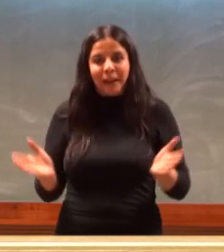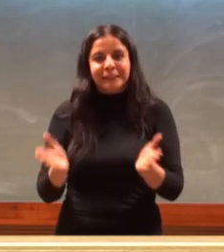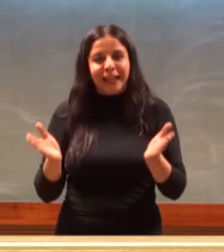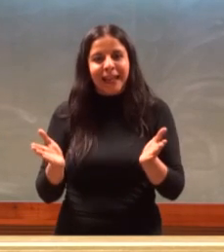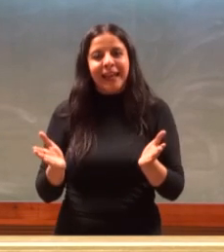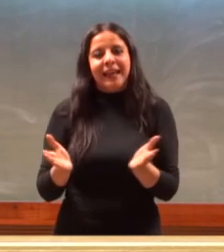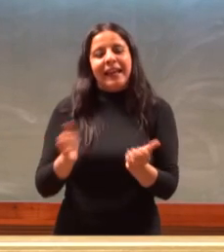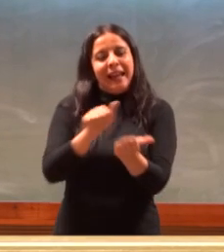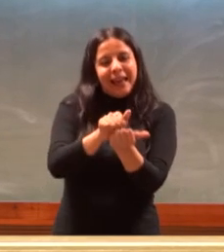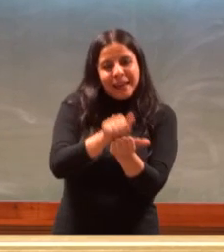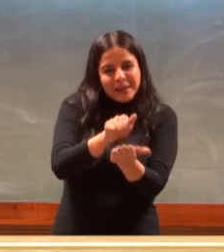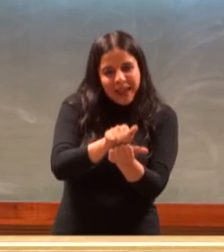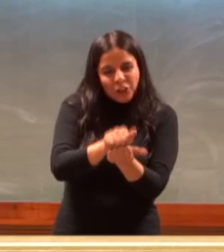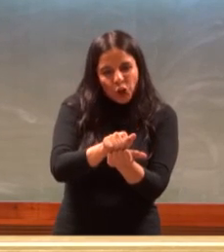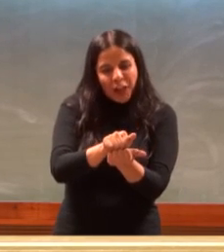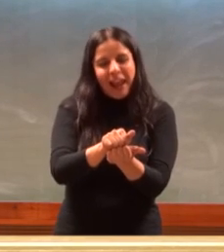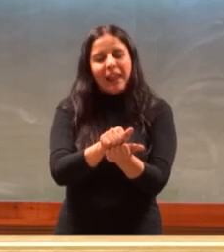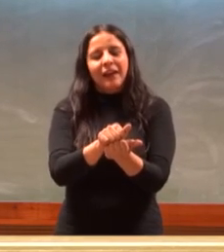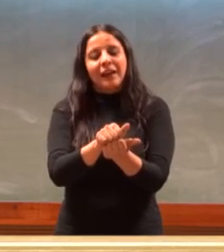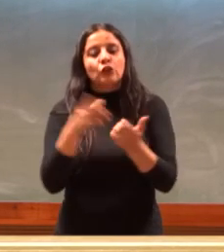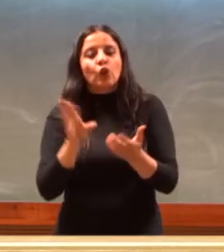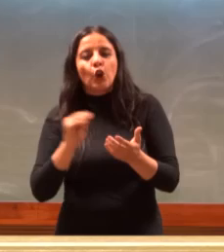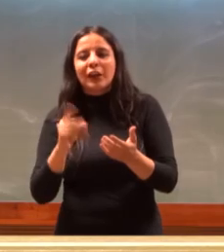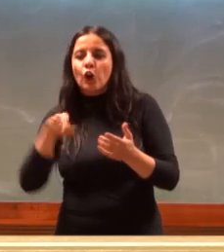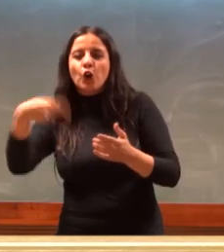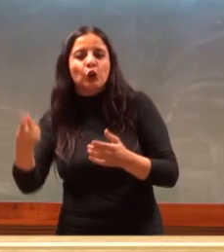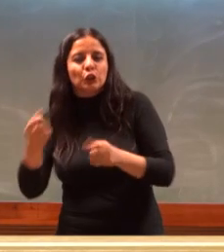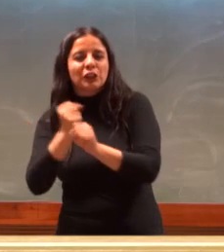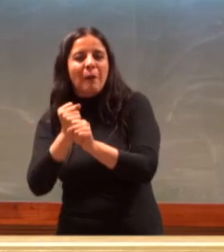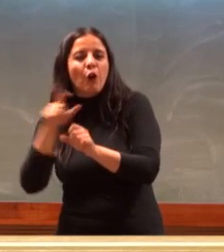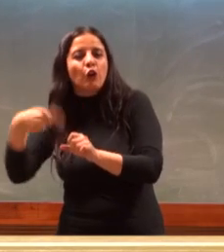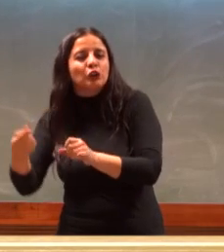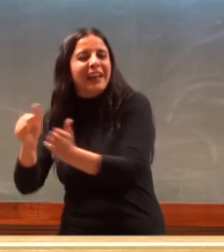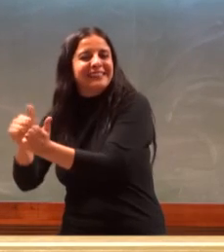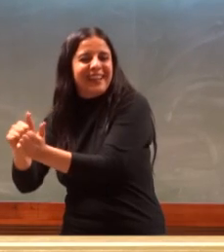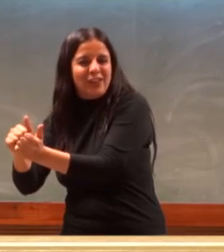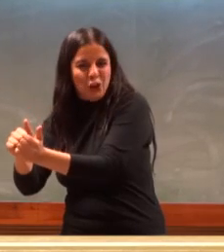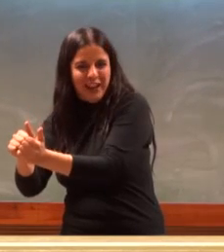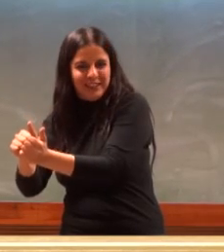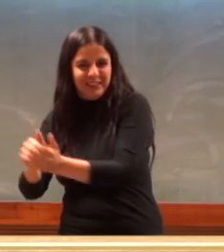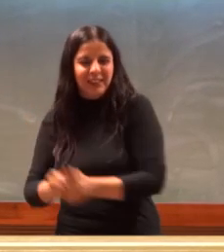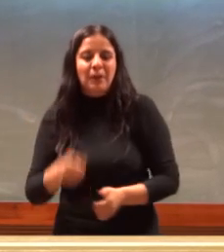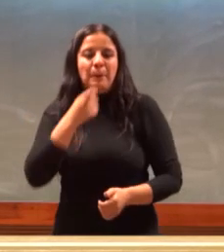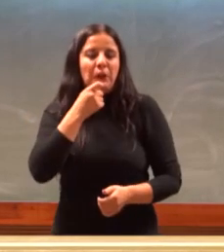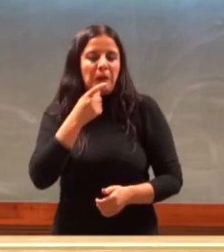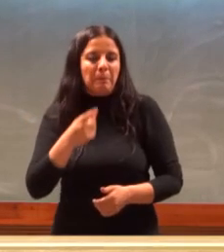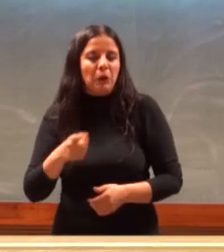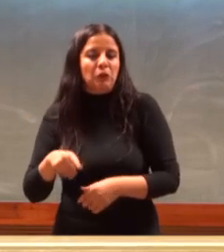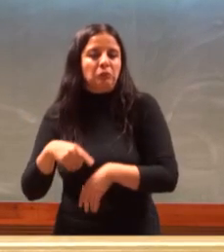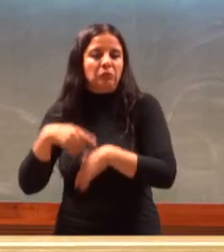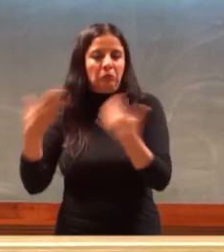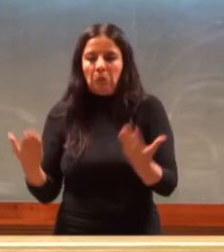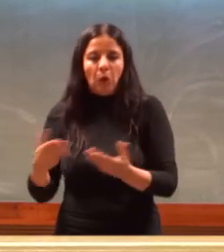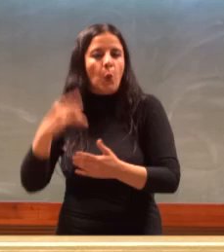universidades del exterior y otras instituciones locales sindicatos universidades públicas nacionales udual otras